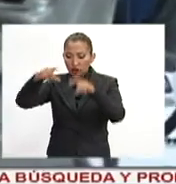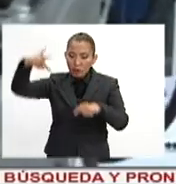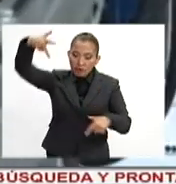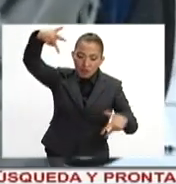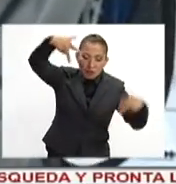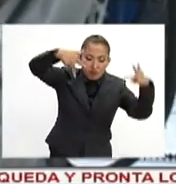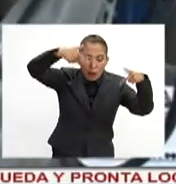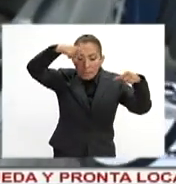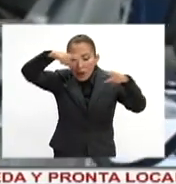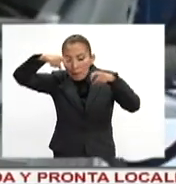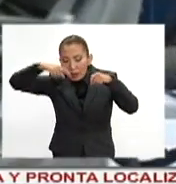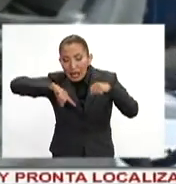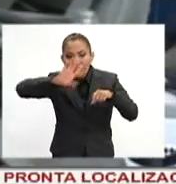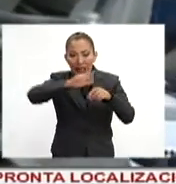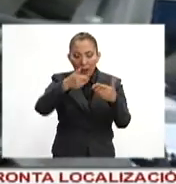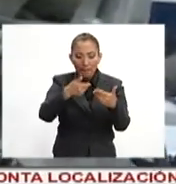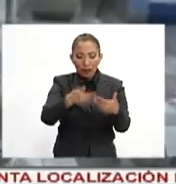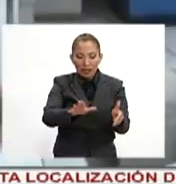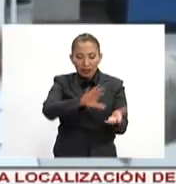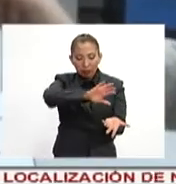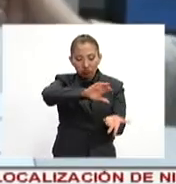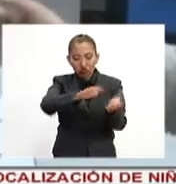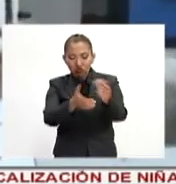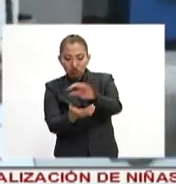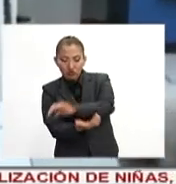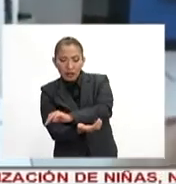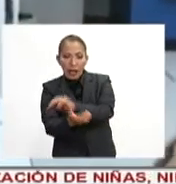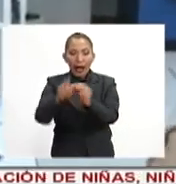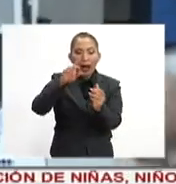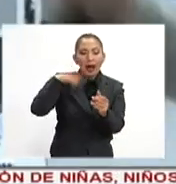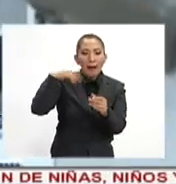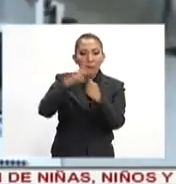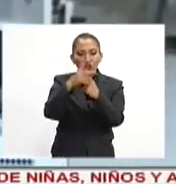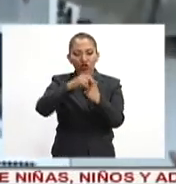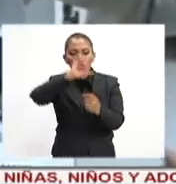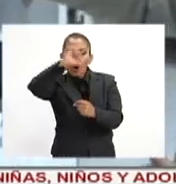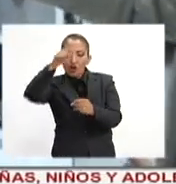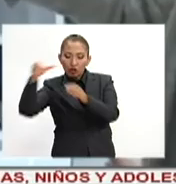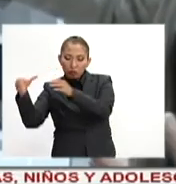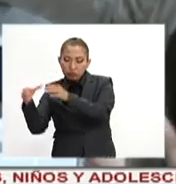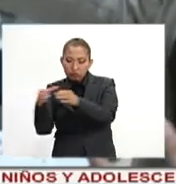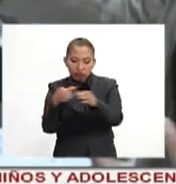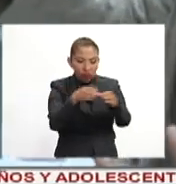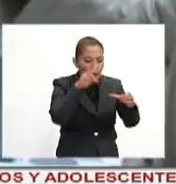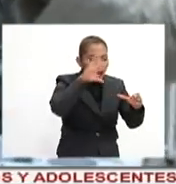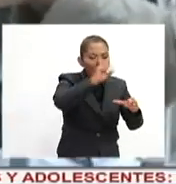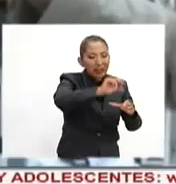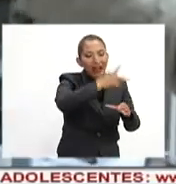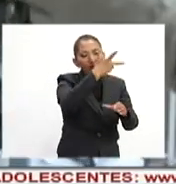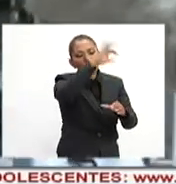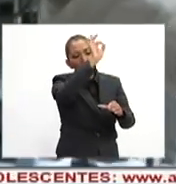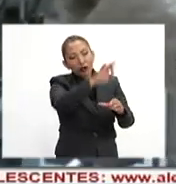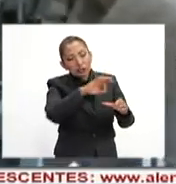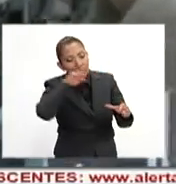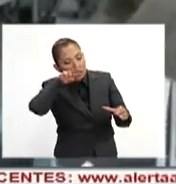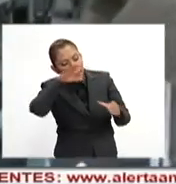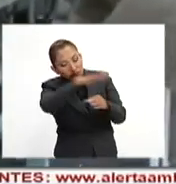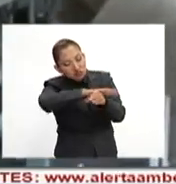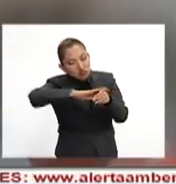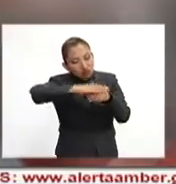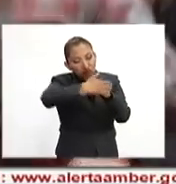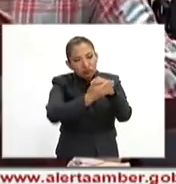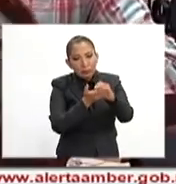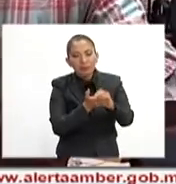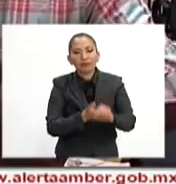arriba, después unas pequeñas puertas giran el producto para tener la visión del otro lado y cubrir el 98% de la